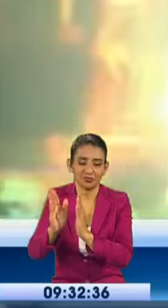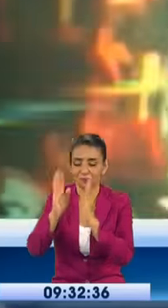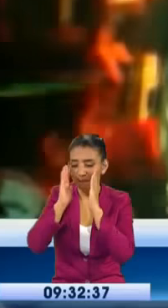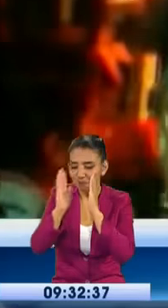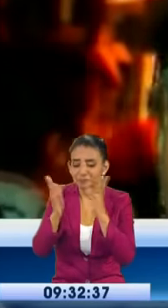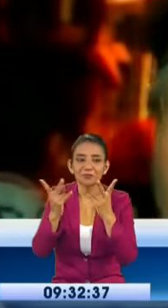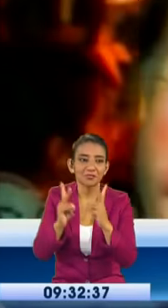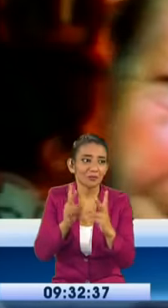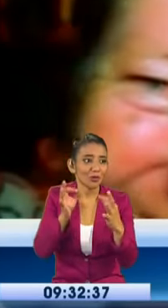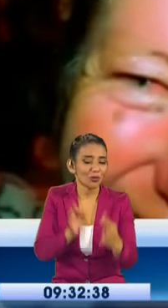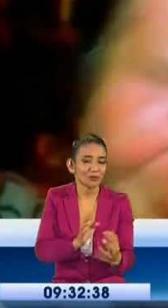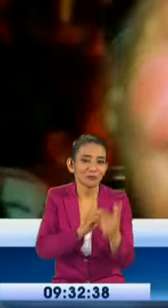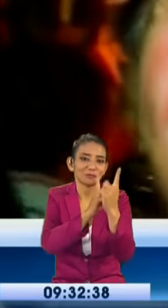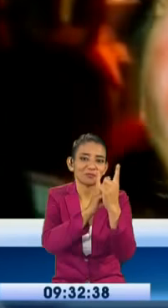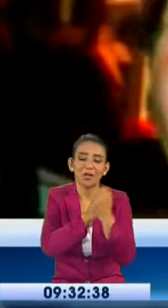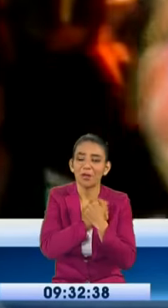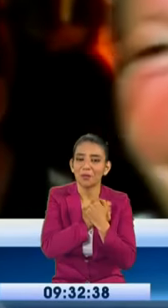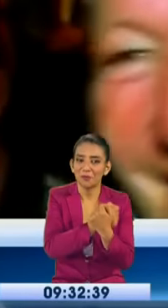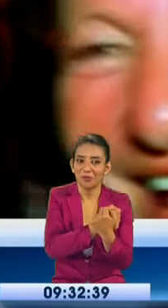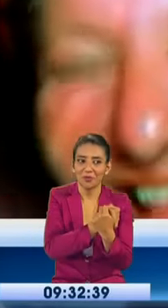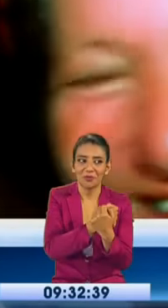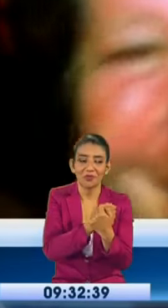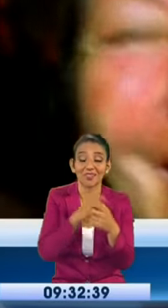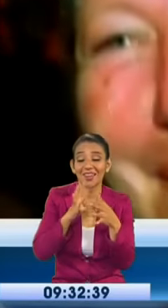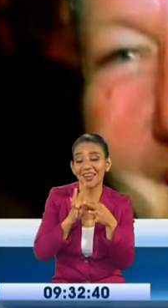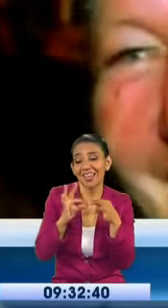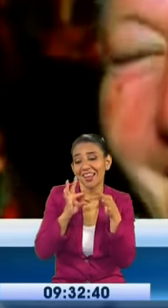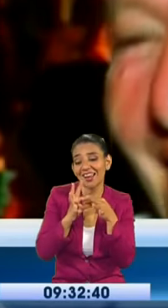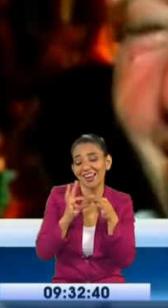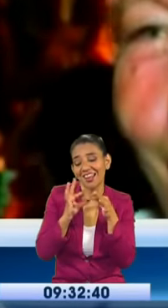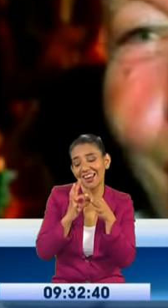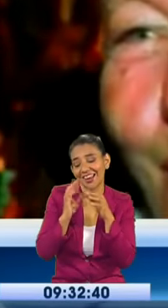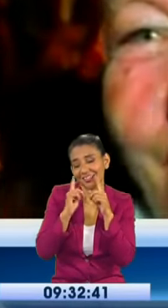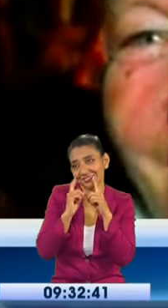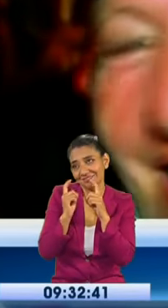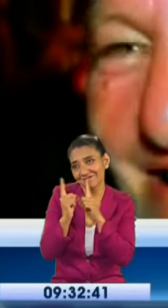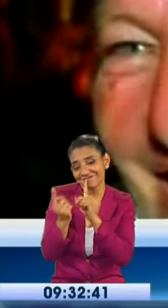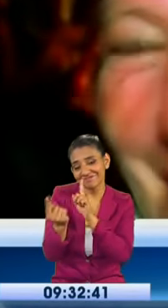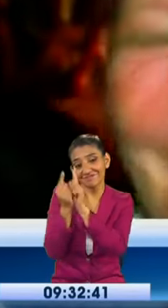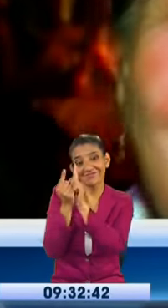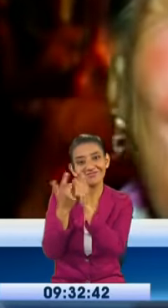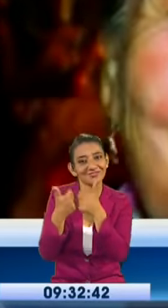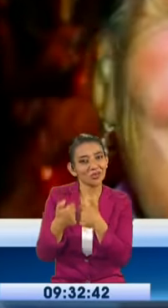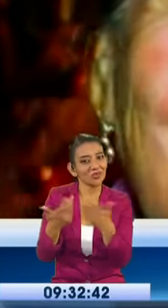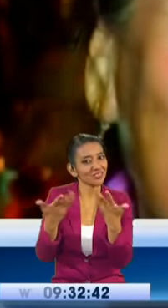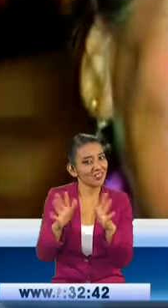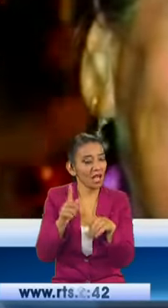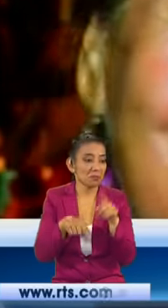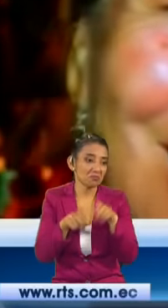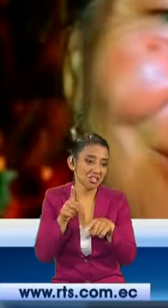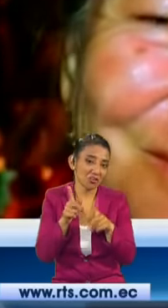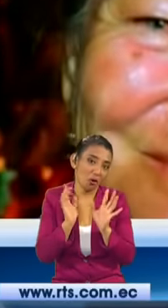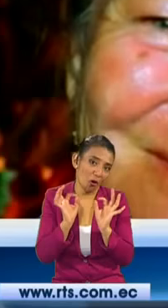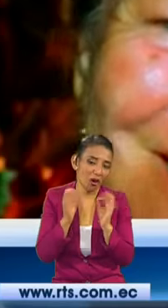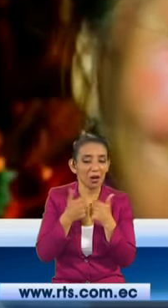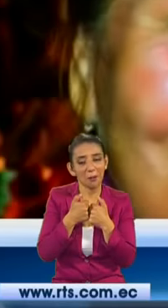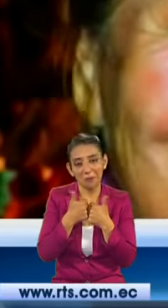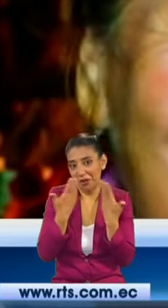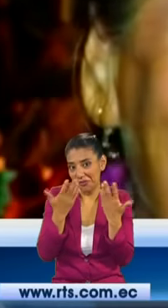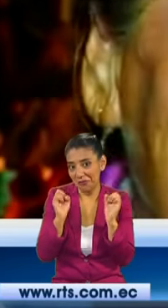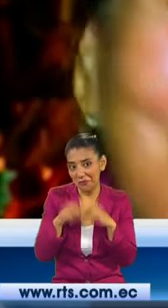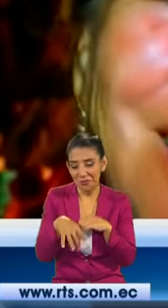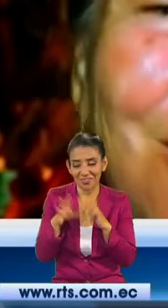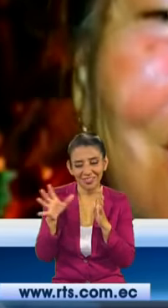amor. Con los versos ya entraba la pareja de novios, eran ya amigos buenos o enamorados. Ahí